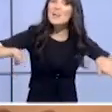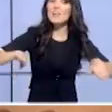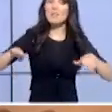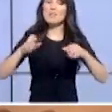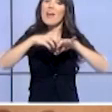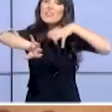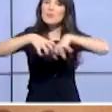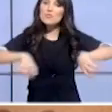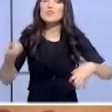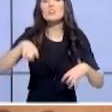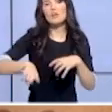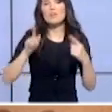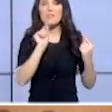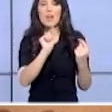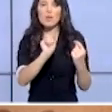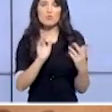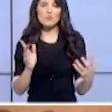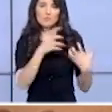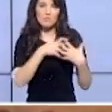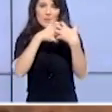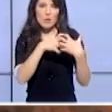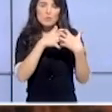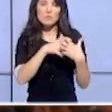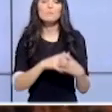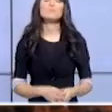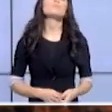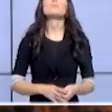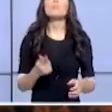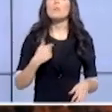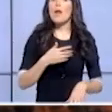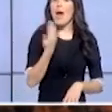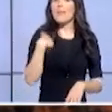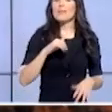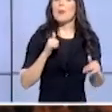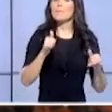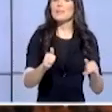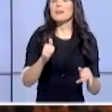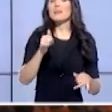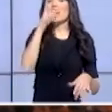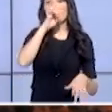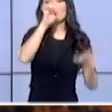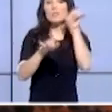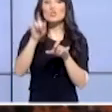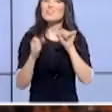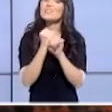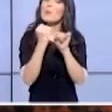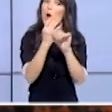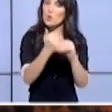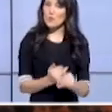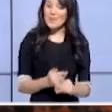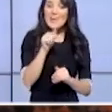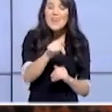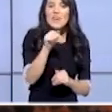división y de la discordia he comenzado Recordando a las personas que no tienen